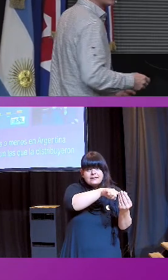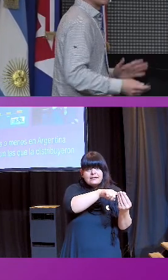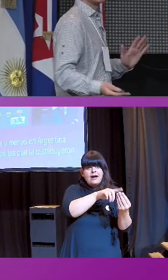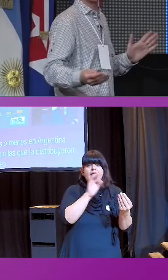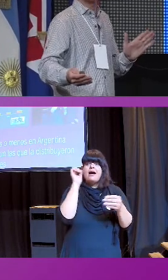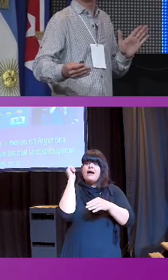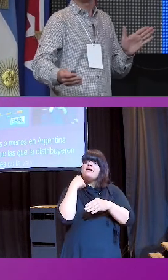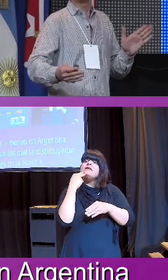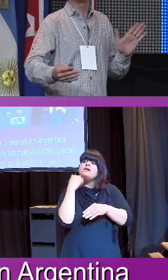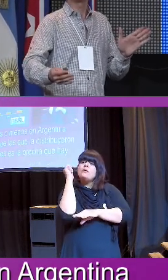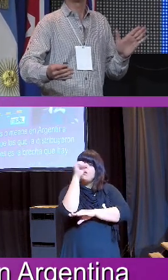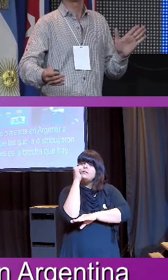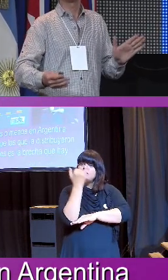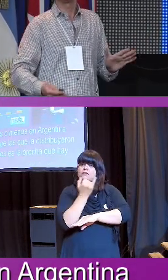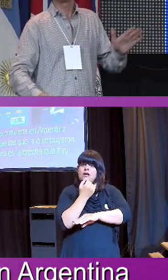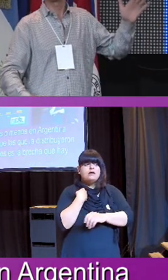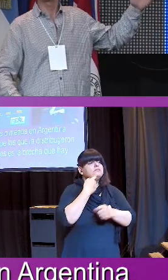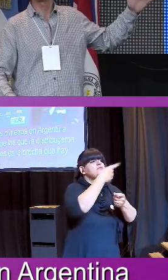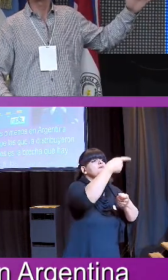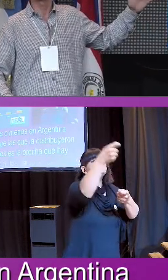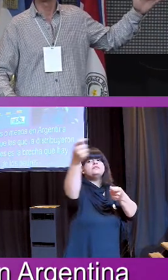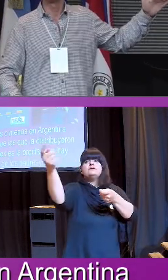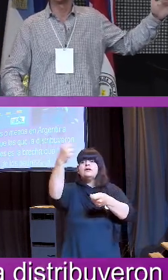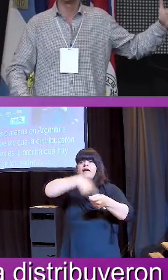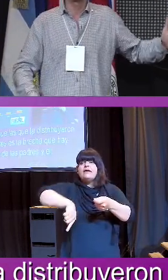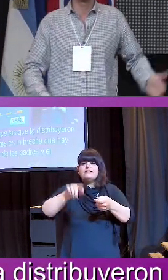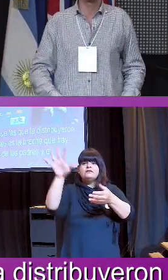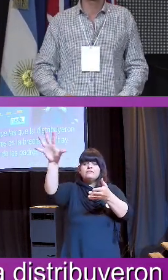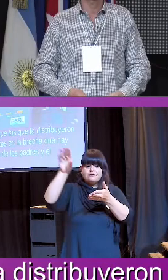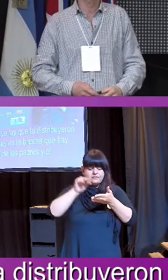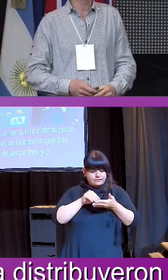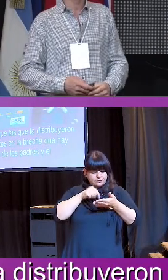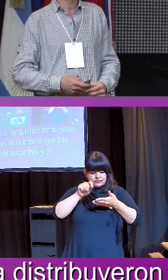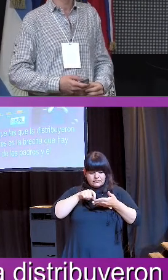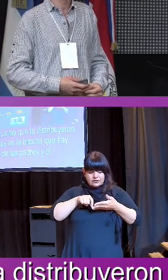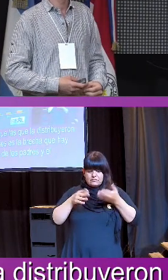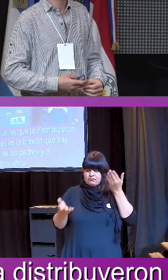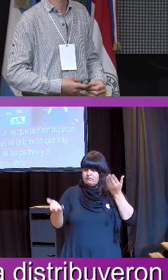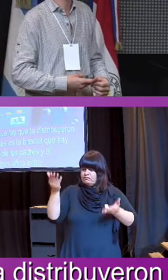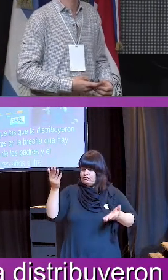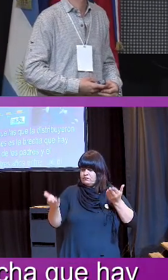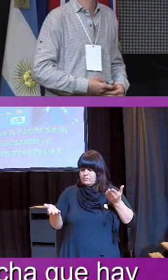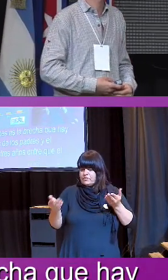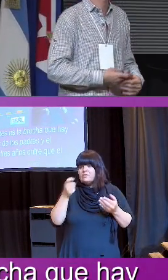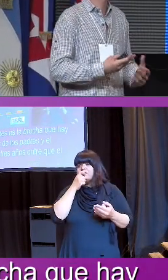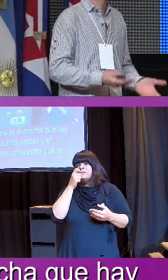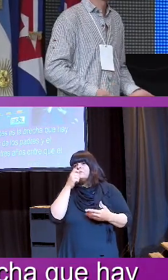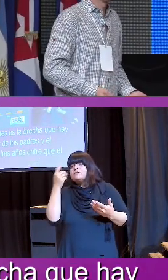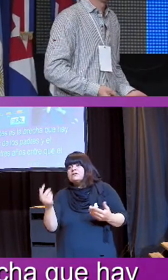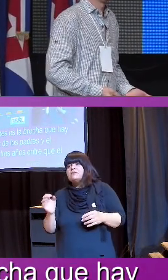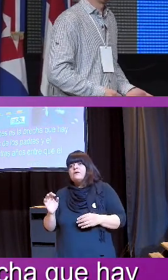interesantes es la brecha que hay entre las primeras preocupaciones de los padres y el momento del diagnóstico. ¿Sí? Pasan 3 años entre que el papá le dice al